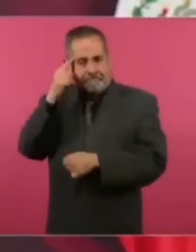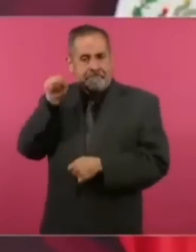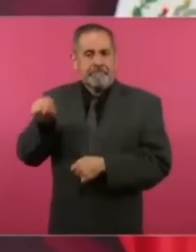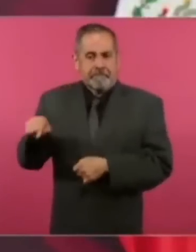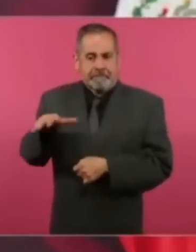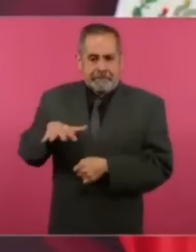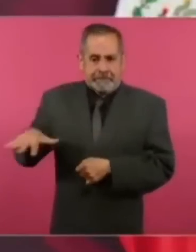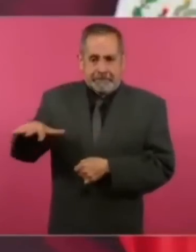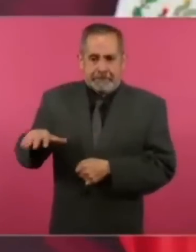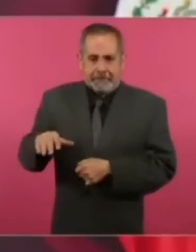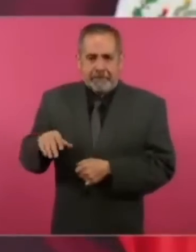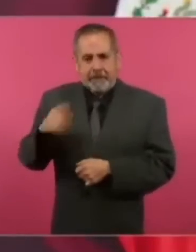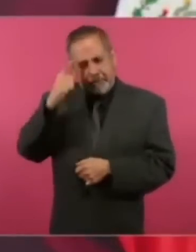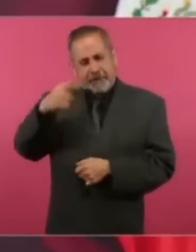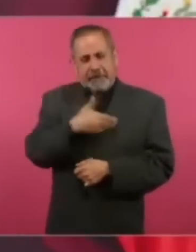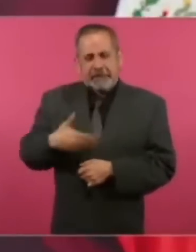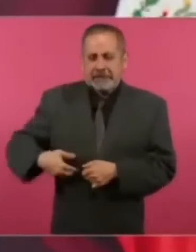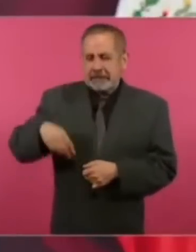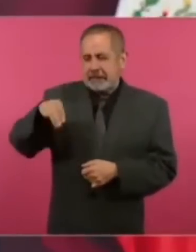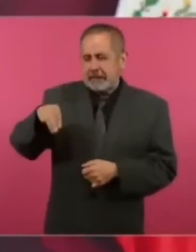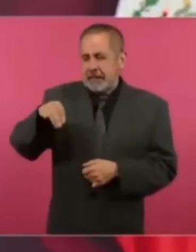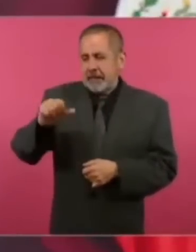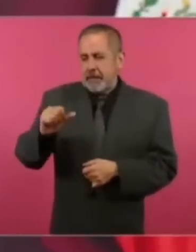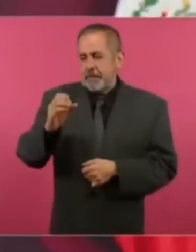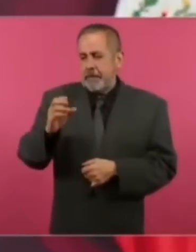a los que estaban en el gobierno, a Macri,